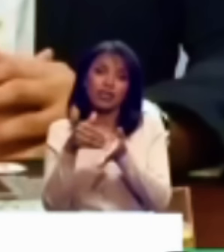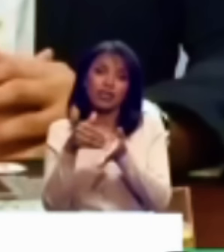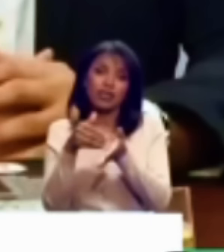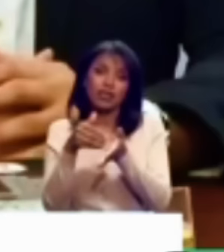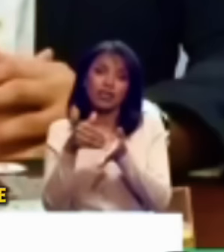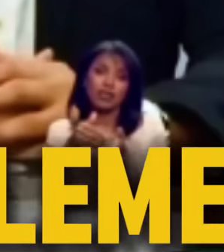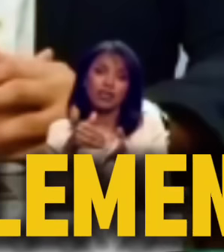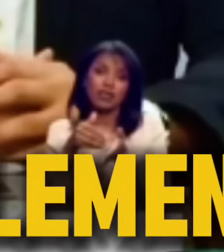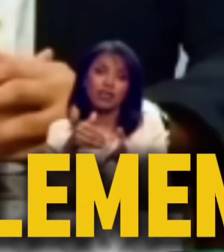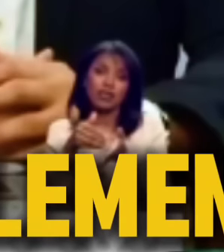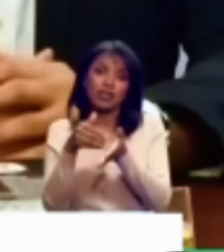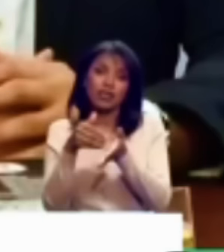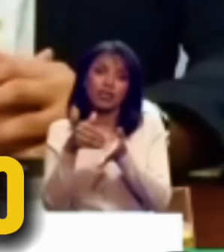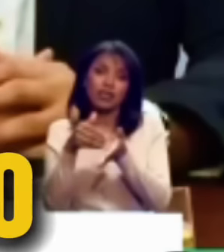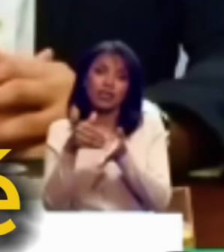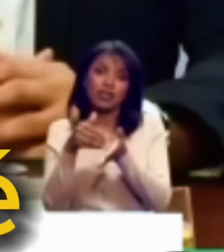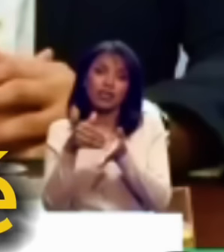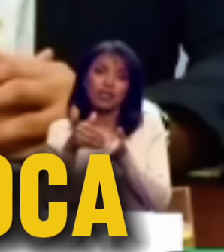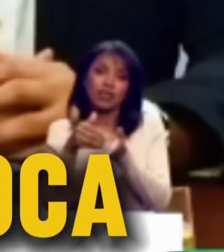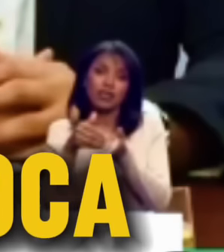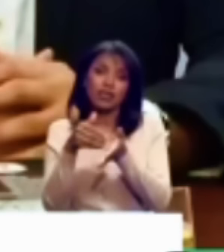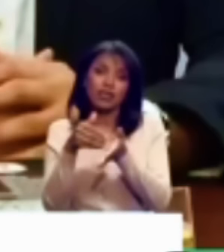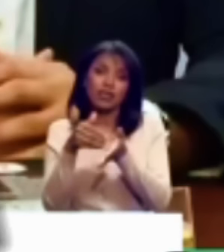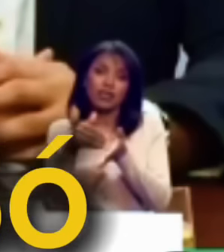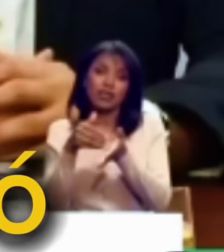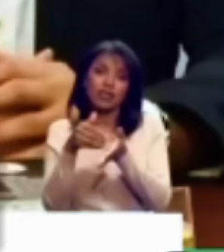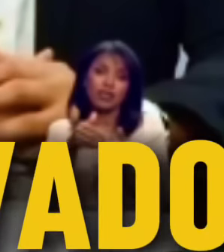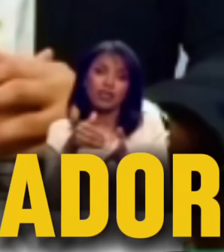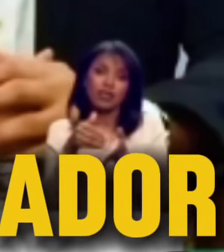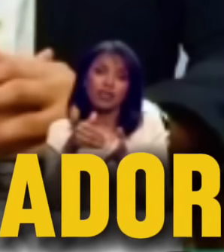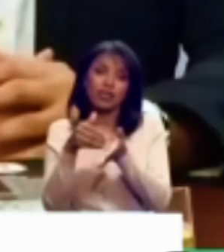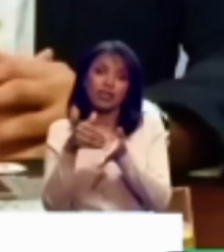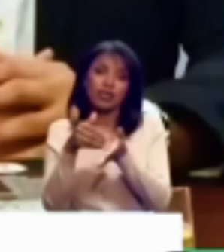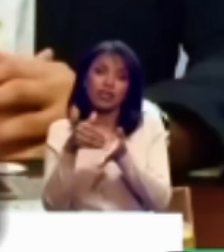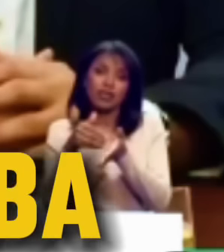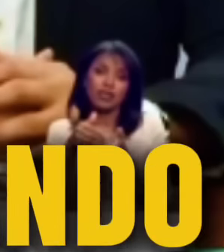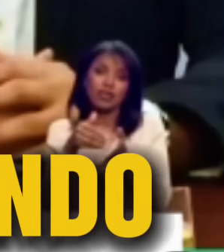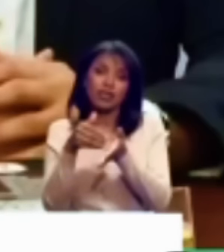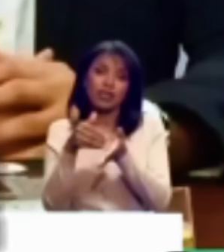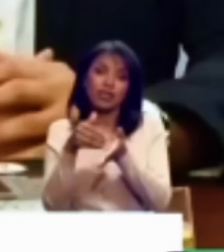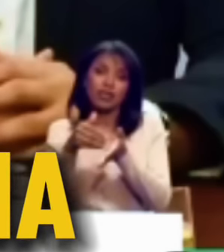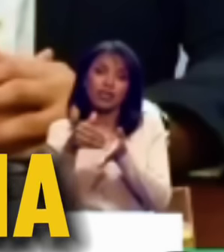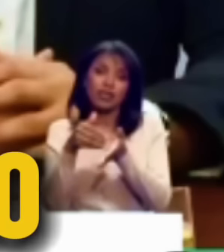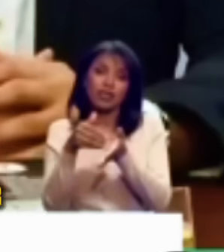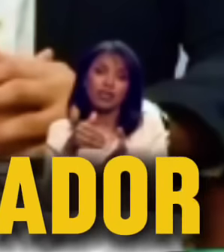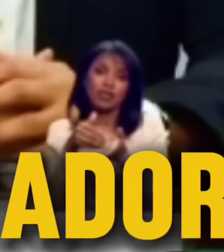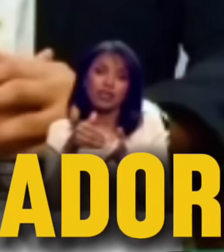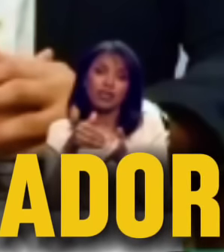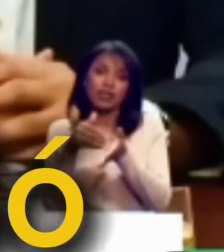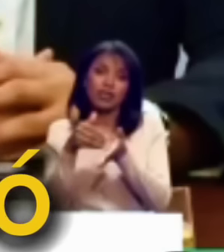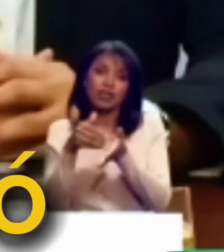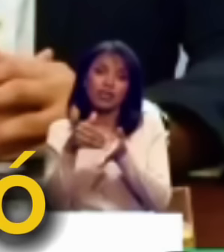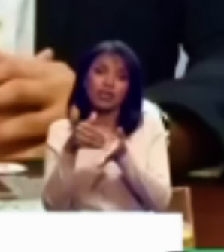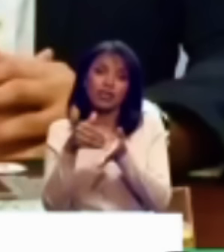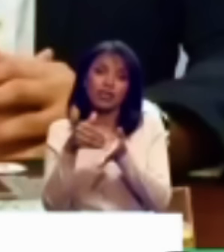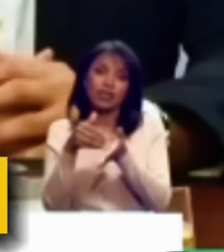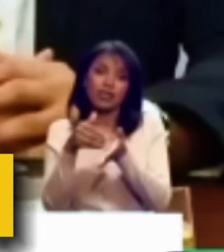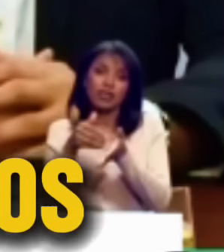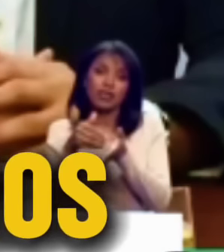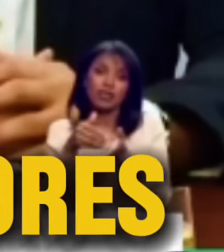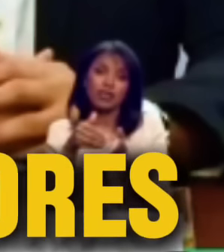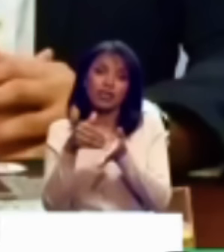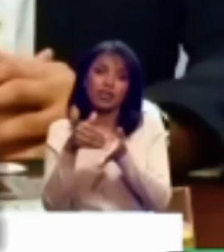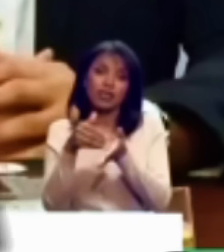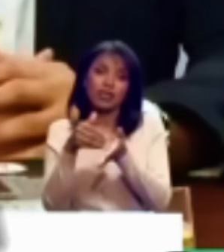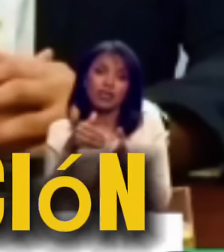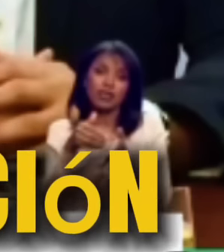bien, lamentablemente. ¿Y esto qué provoca? Ya pasó en El Salvador. Yo estaba hablando de Italia, pero en El Salvador pasó con